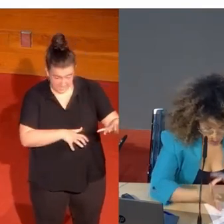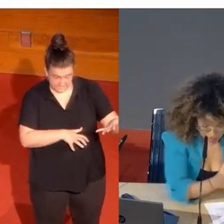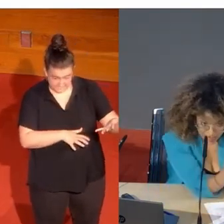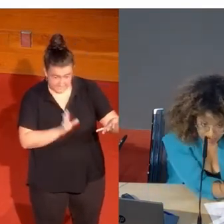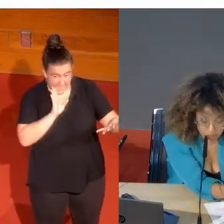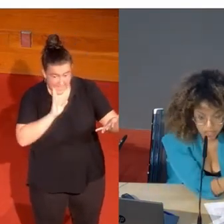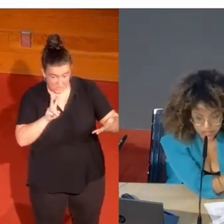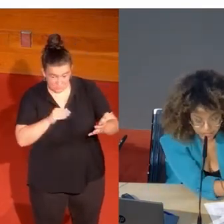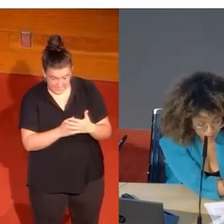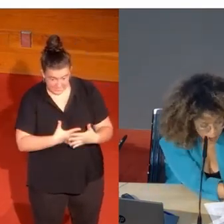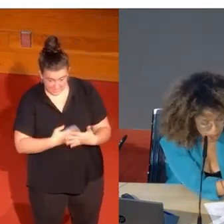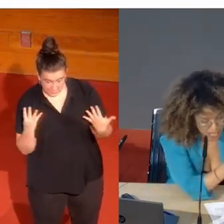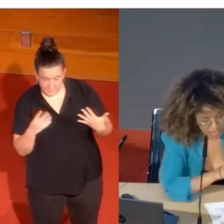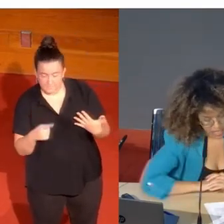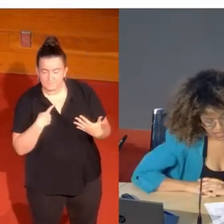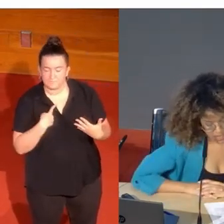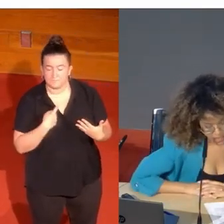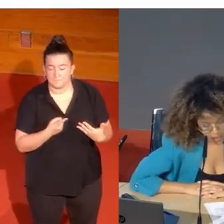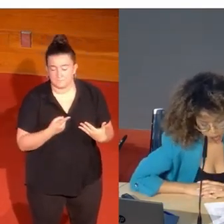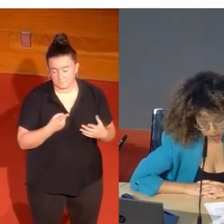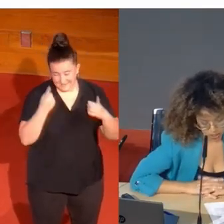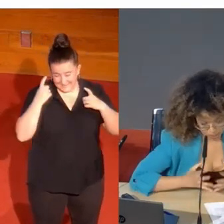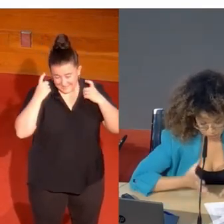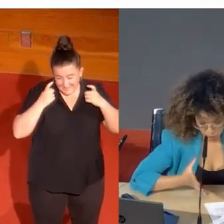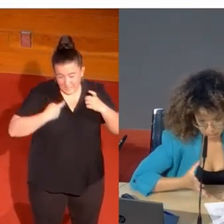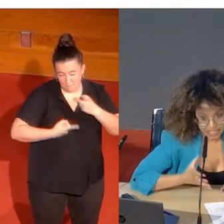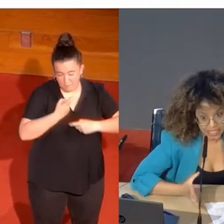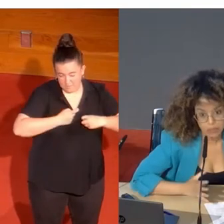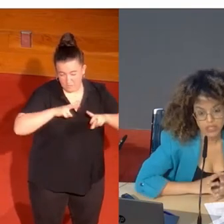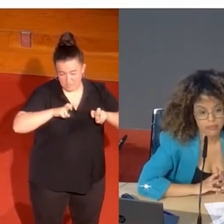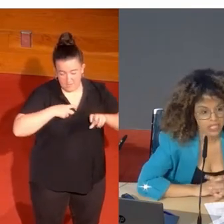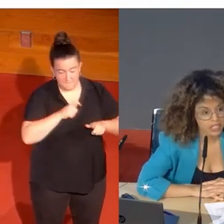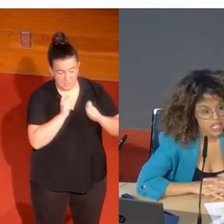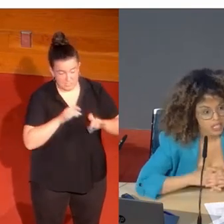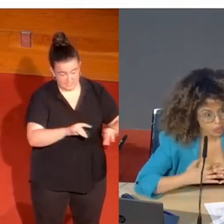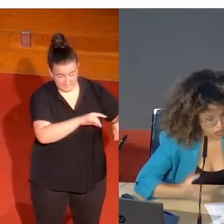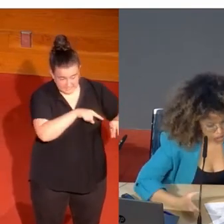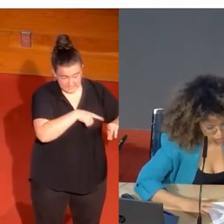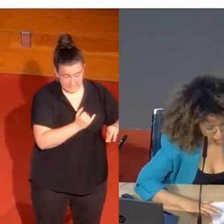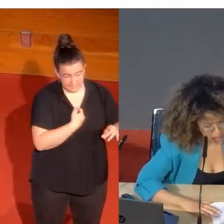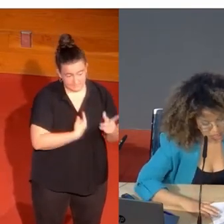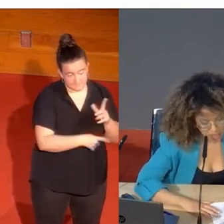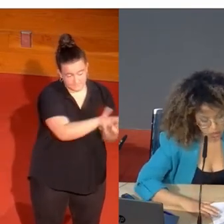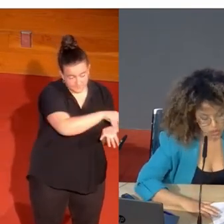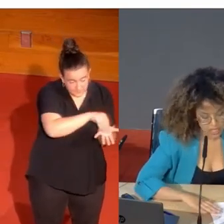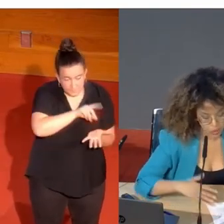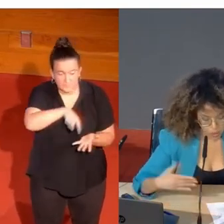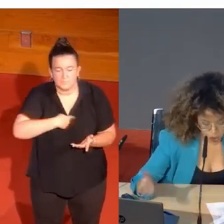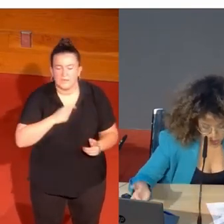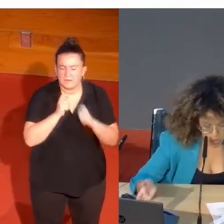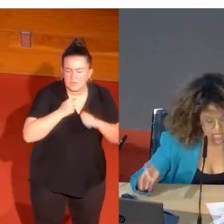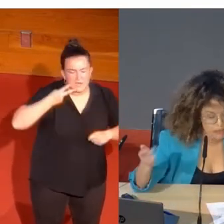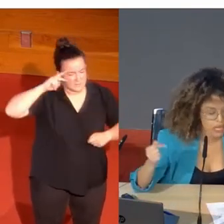eh sobre el terreno que intentan informar eh e sobre el terreno pero también reporteros especializados